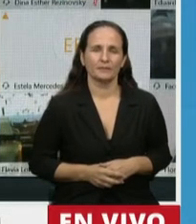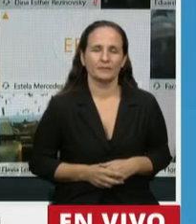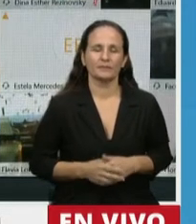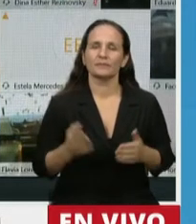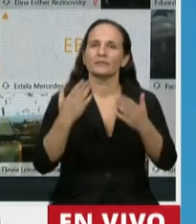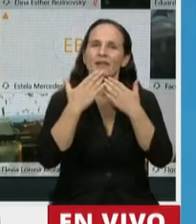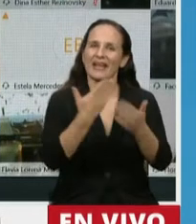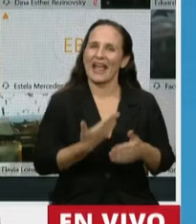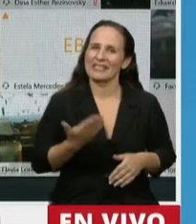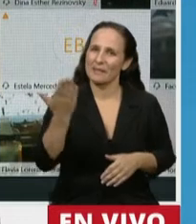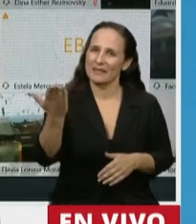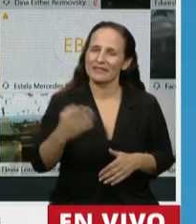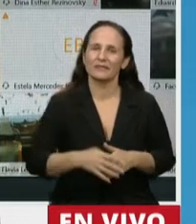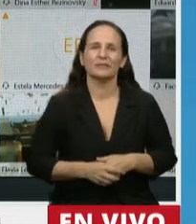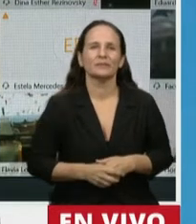Gracias, Presidente.